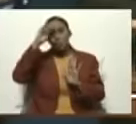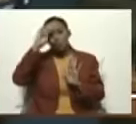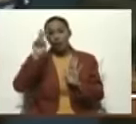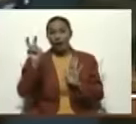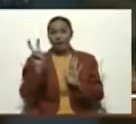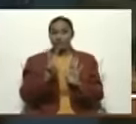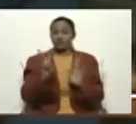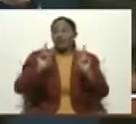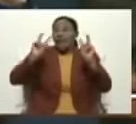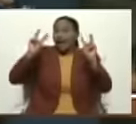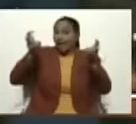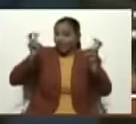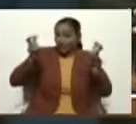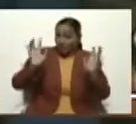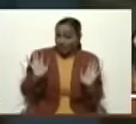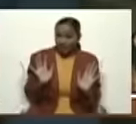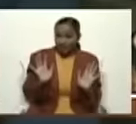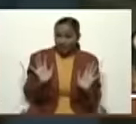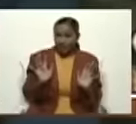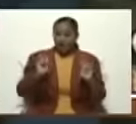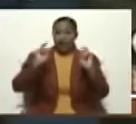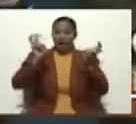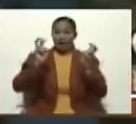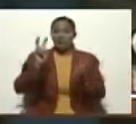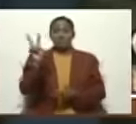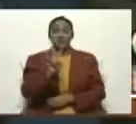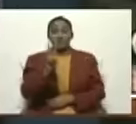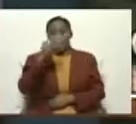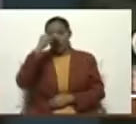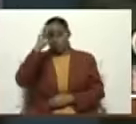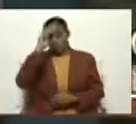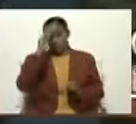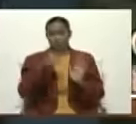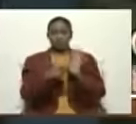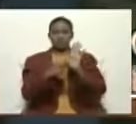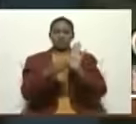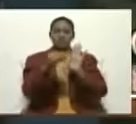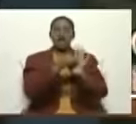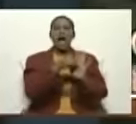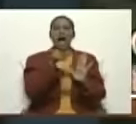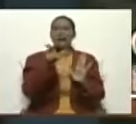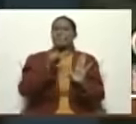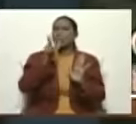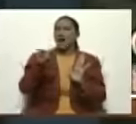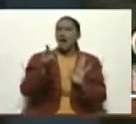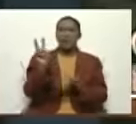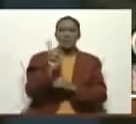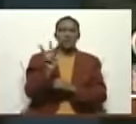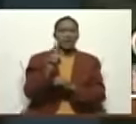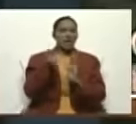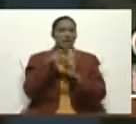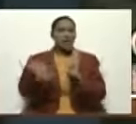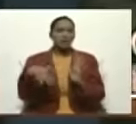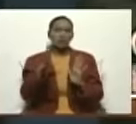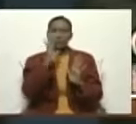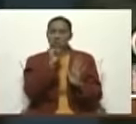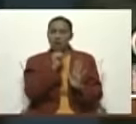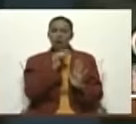no es la verdad, de malos ejemplos, supuestamente, de violaciones de derechos humanos, callan